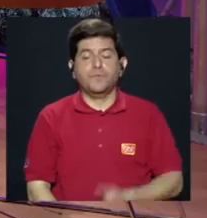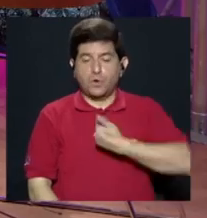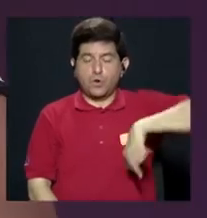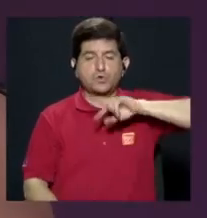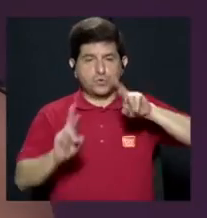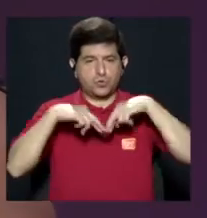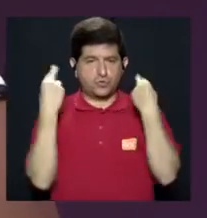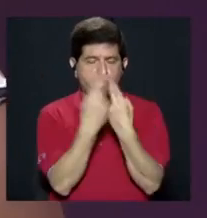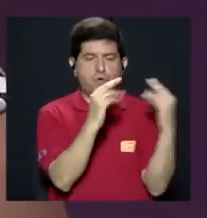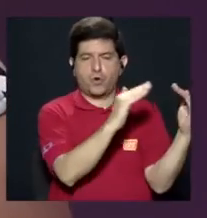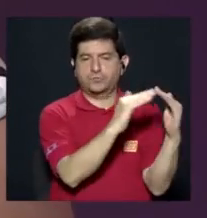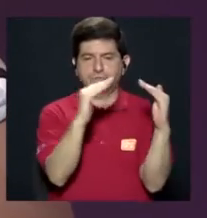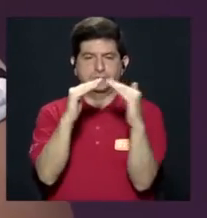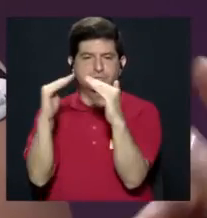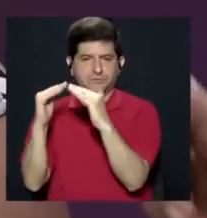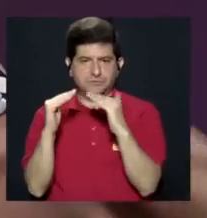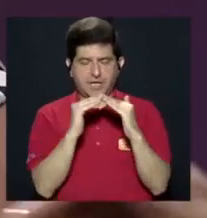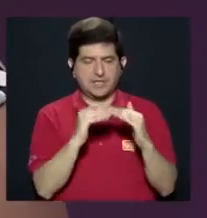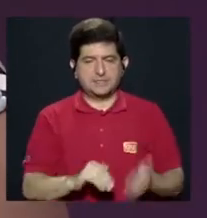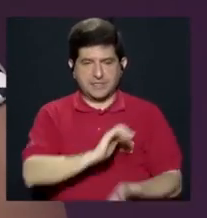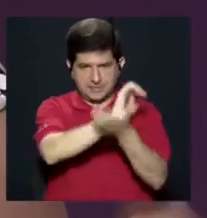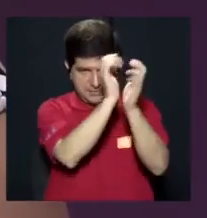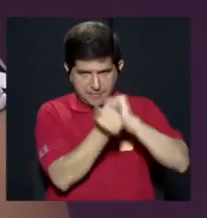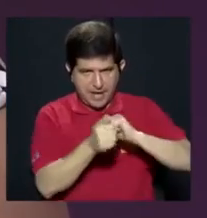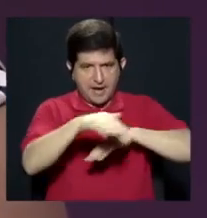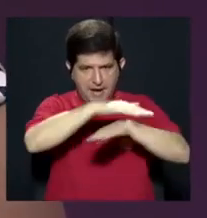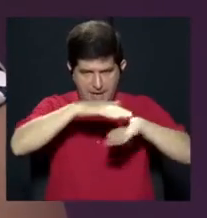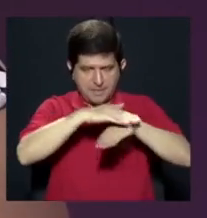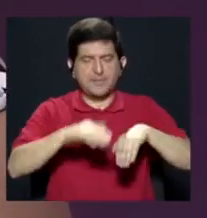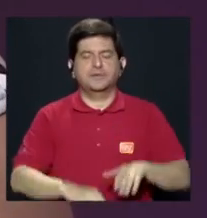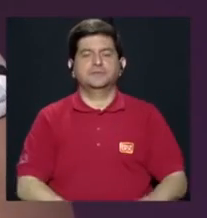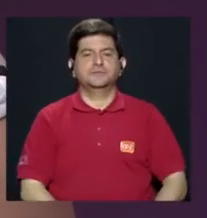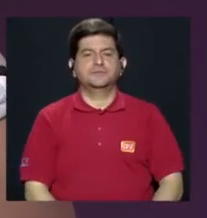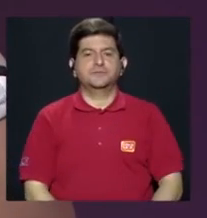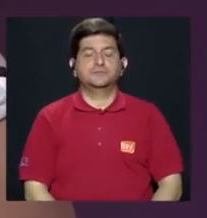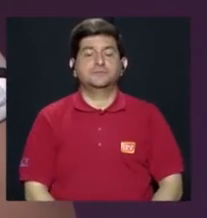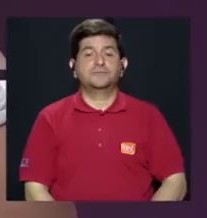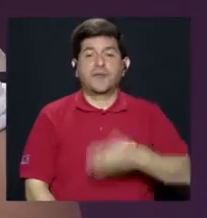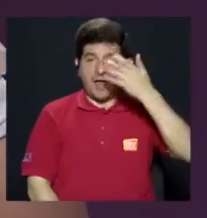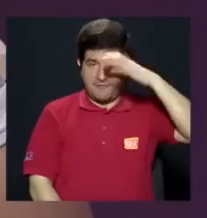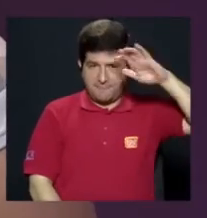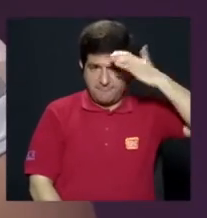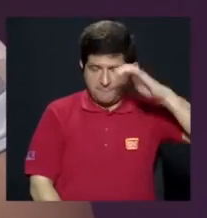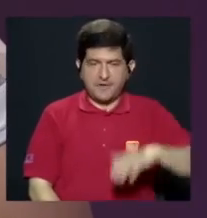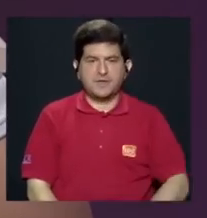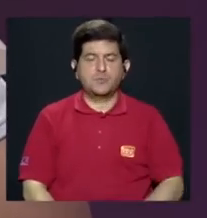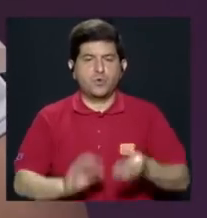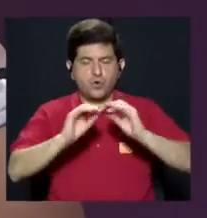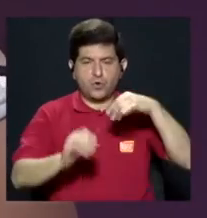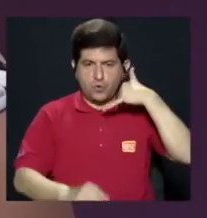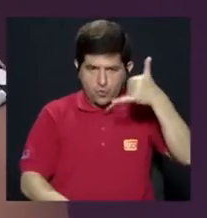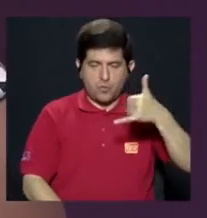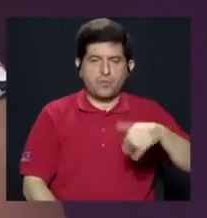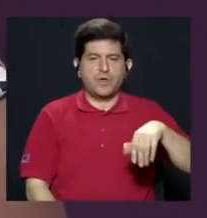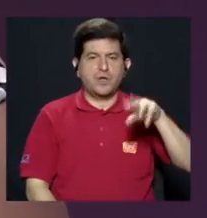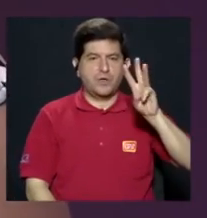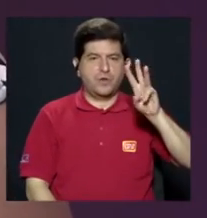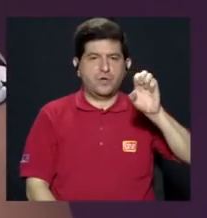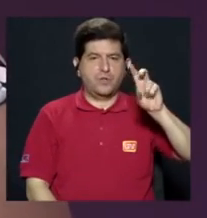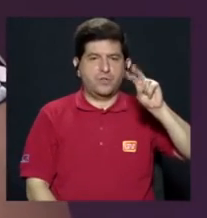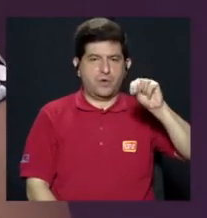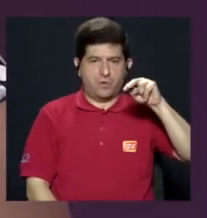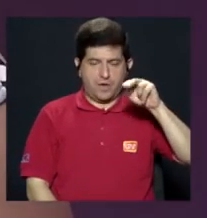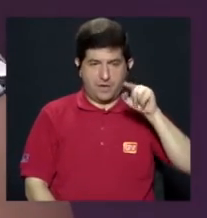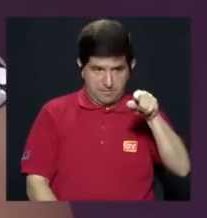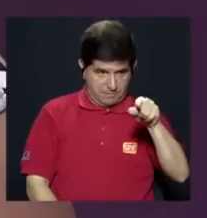reunimos en las casas a veces. Cambian de sede cada vez. En el Facebook ponemos el número de teléfono de Gwen y a